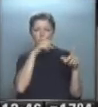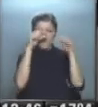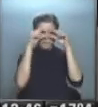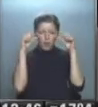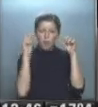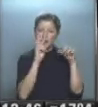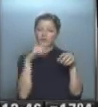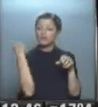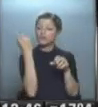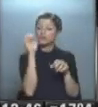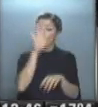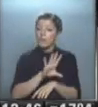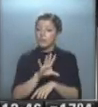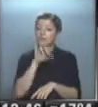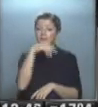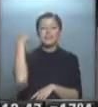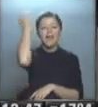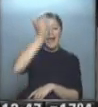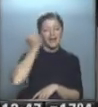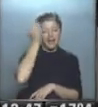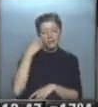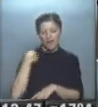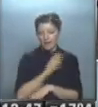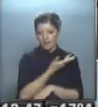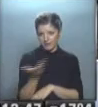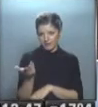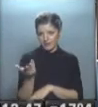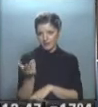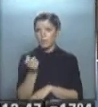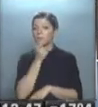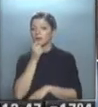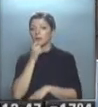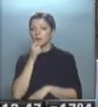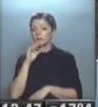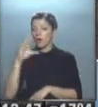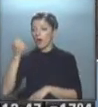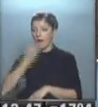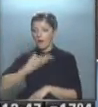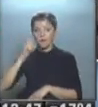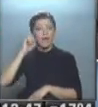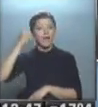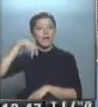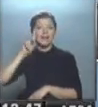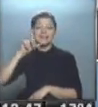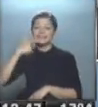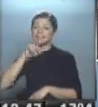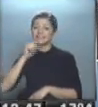muy típico de los saudíes. Se lo puede ver también en Qatar. Afganistán, claro. En Afganistán es muy diferente porque está la